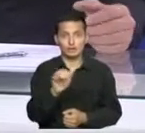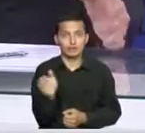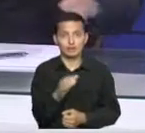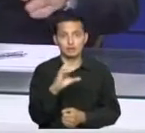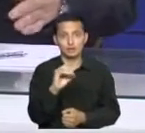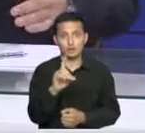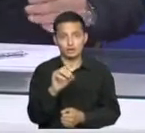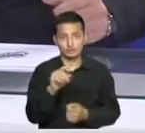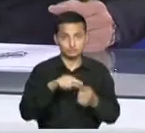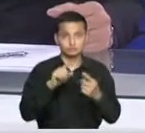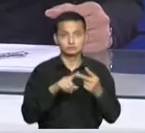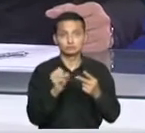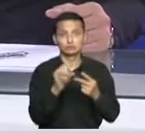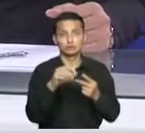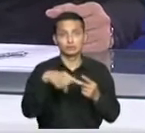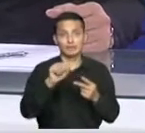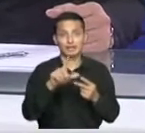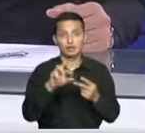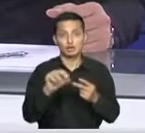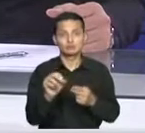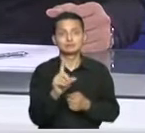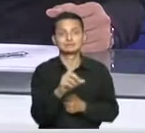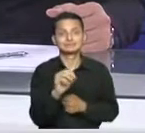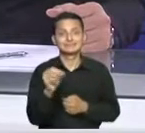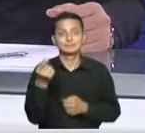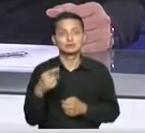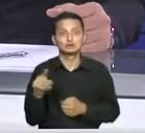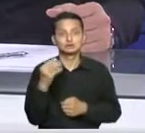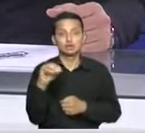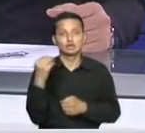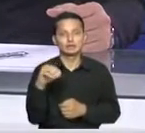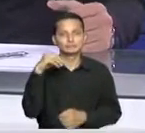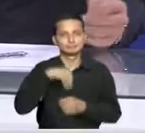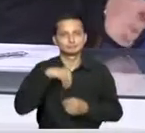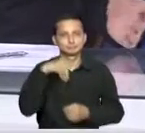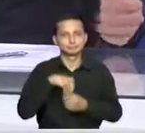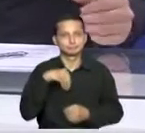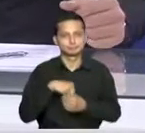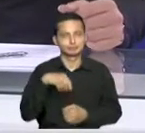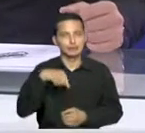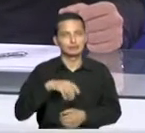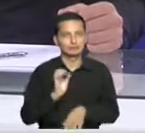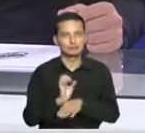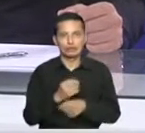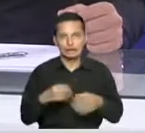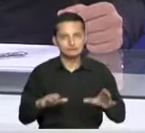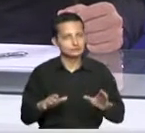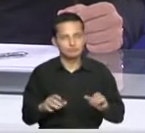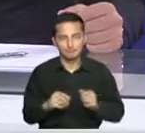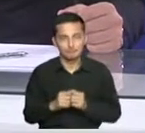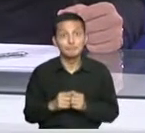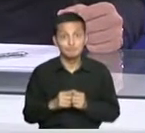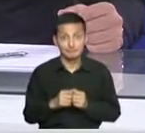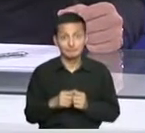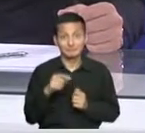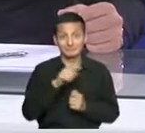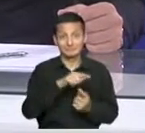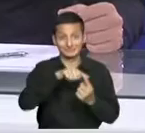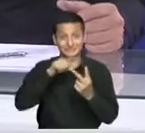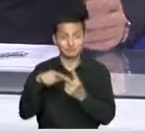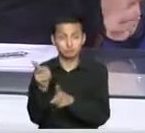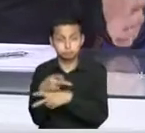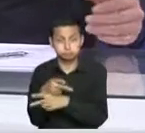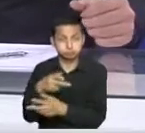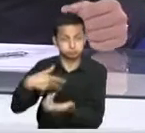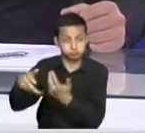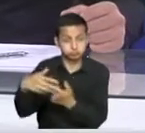Sopladora generan un ahorro de 100 millones de dólares al Ecuador. Sopladora es una de las 8 nuevas hidroeléctricas en el país